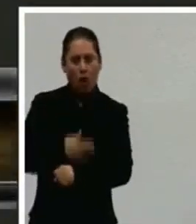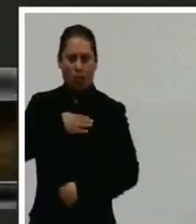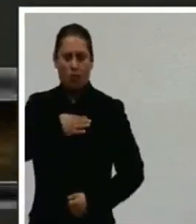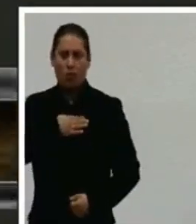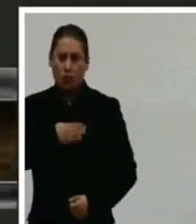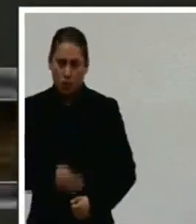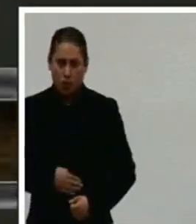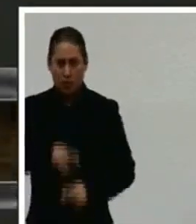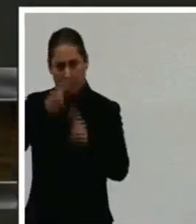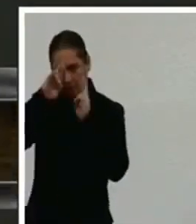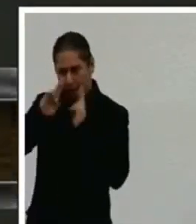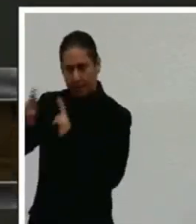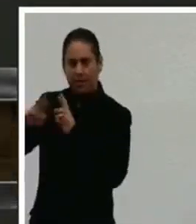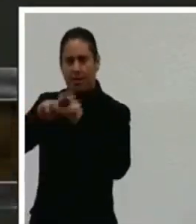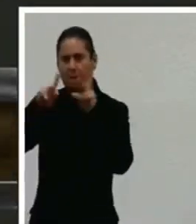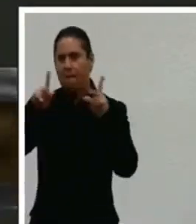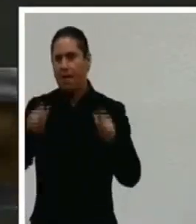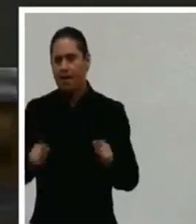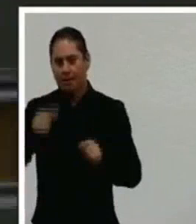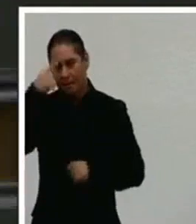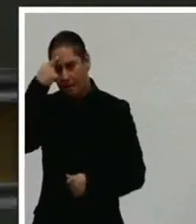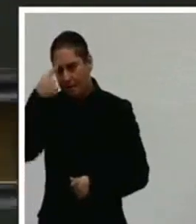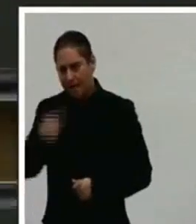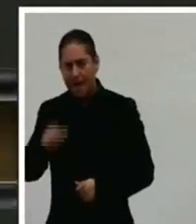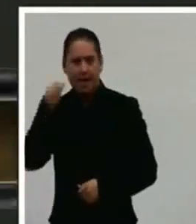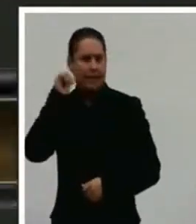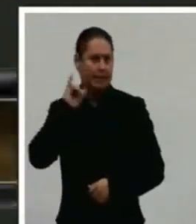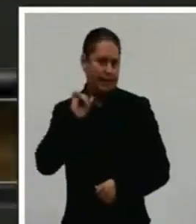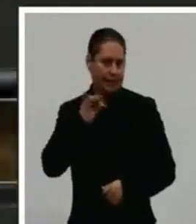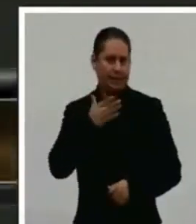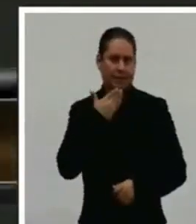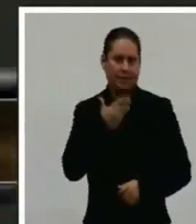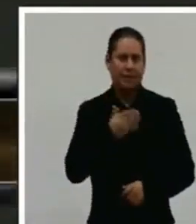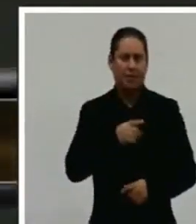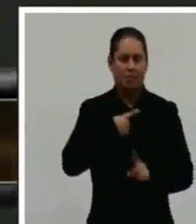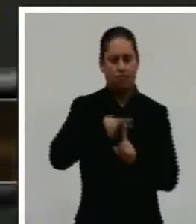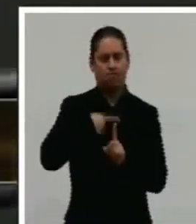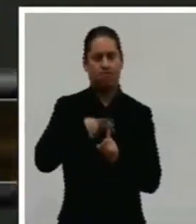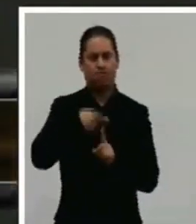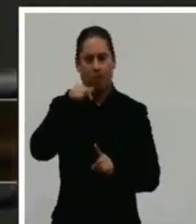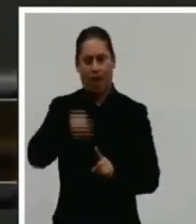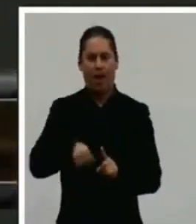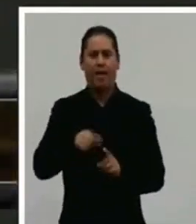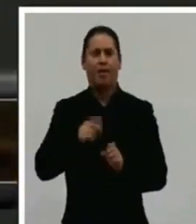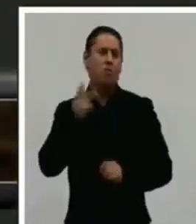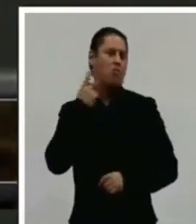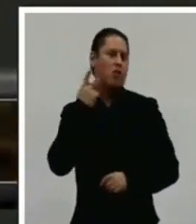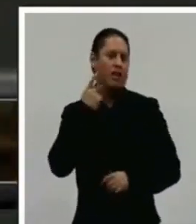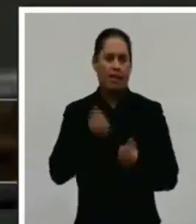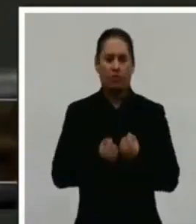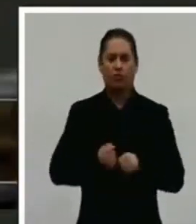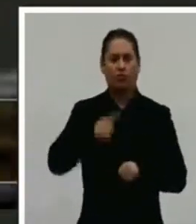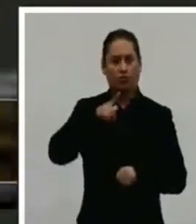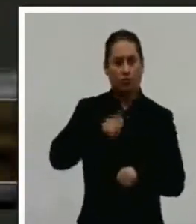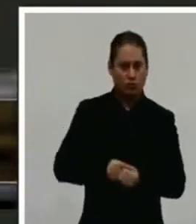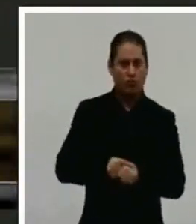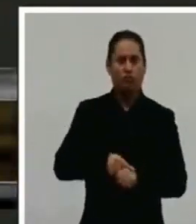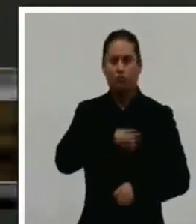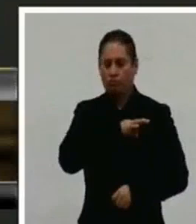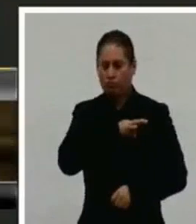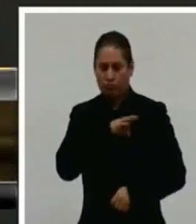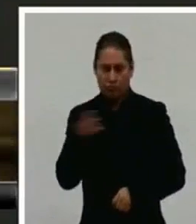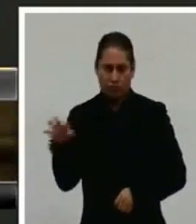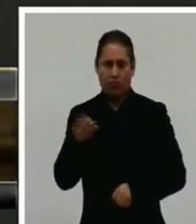justicia, el respeto y la paz para lograr un impacto profundo y positivo en la estructura política y social para que sea viable